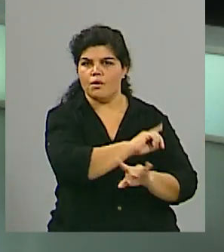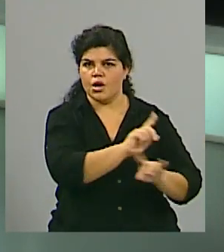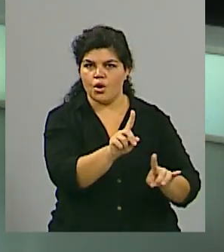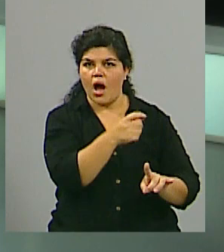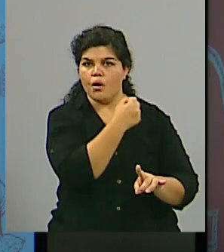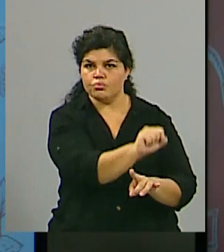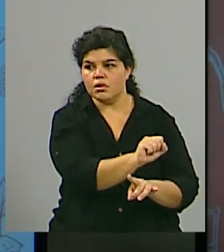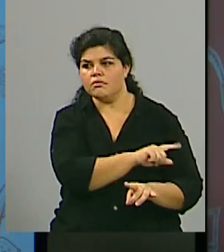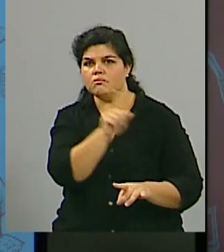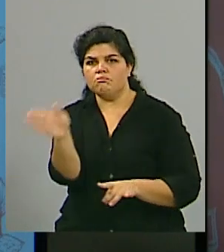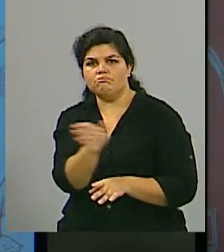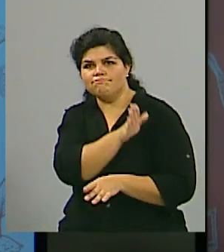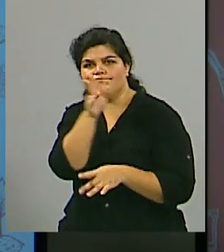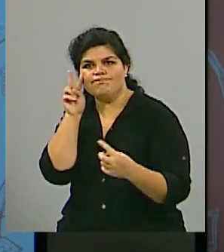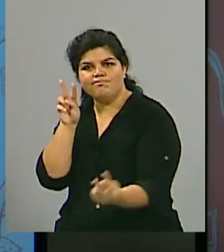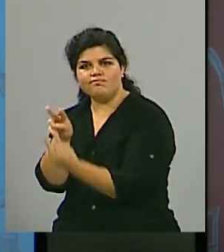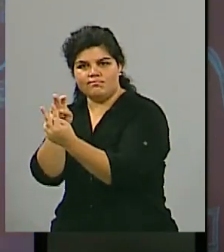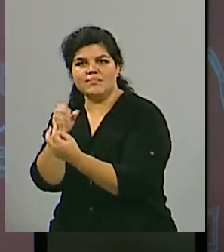atrás. Bueno, vos decías que